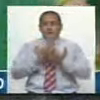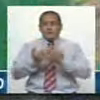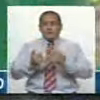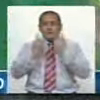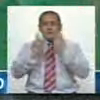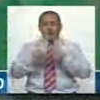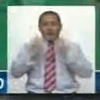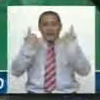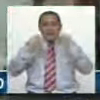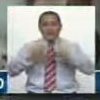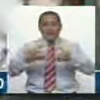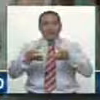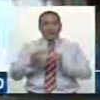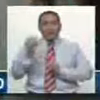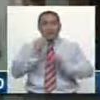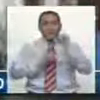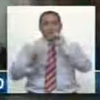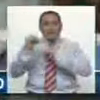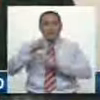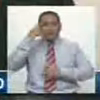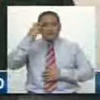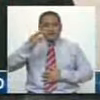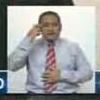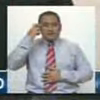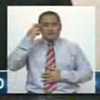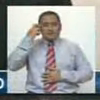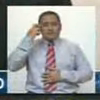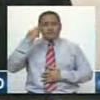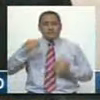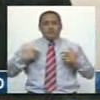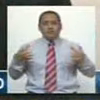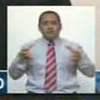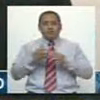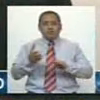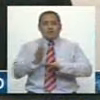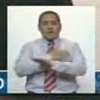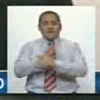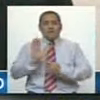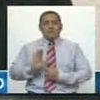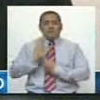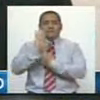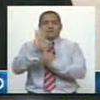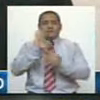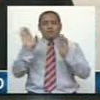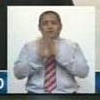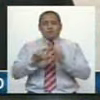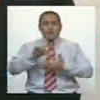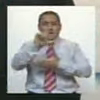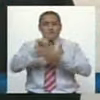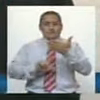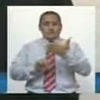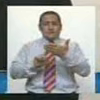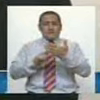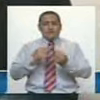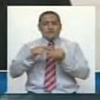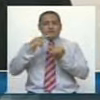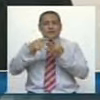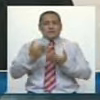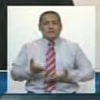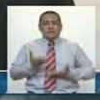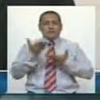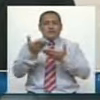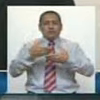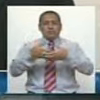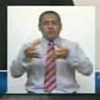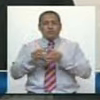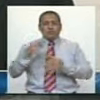las finanzas de las organizaciones políticas. Nosotros vamos a enviar una lista de los aportantes